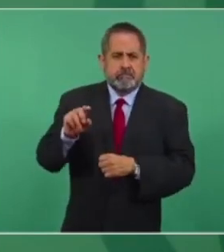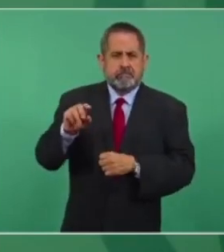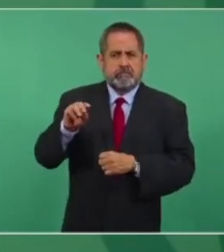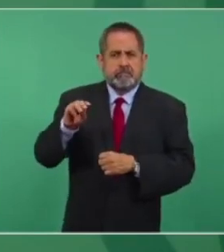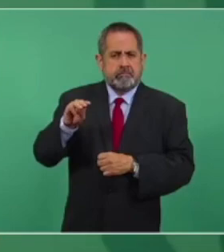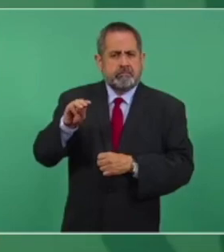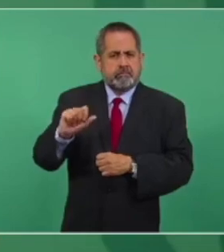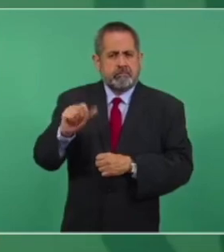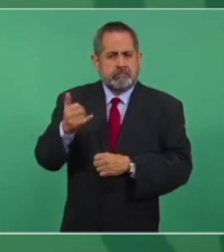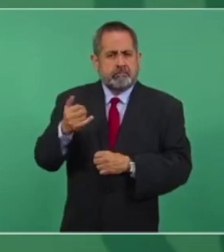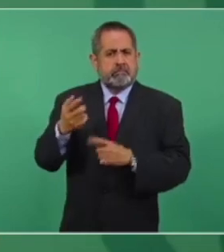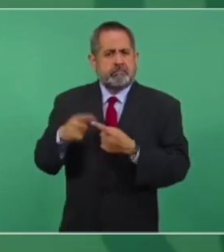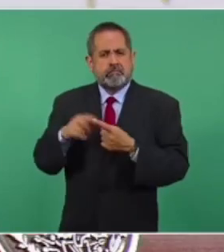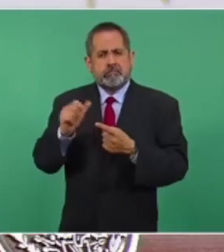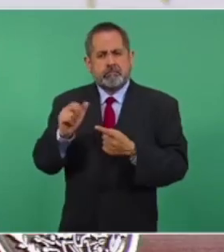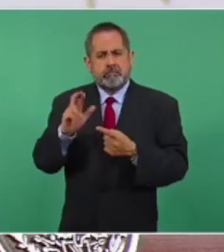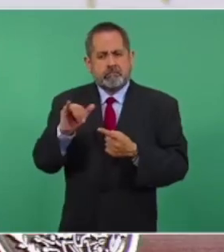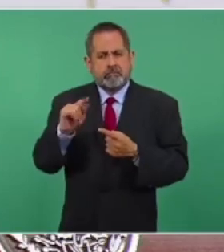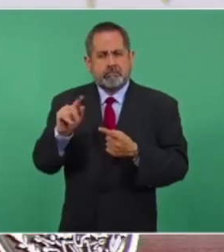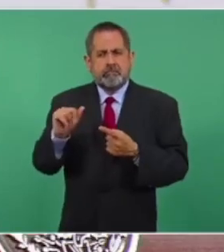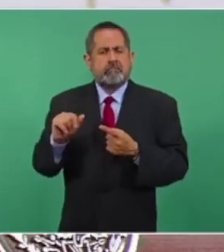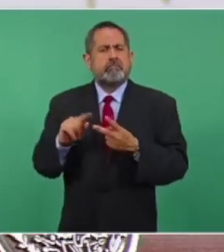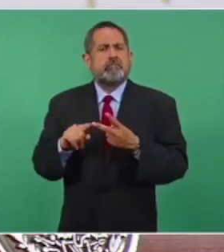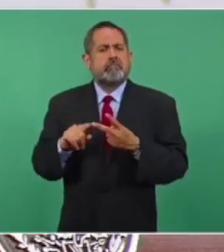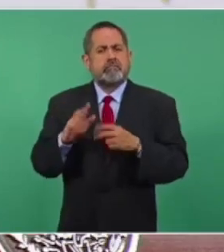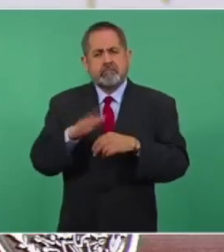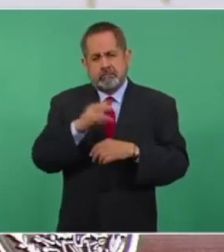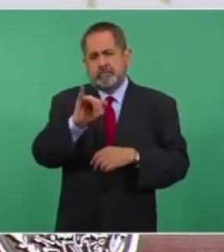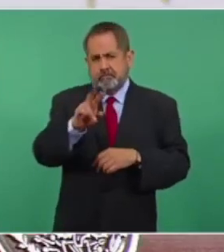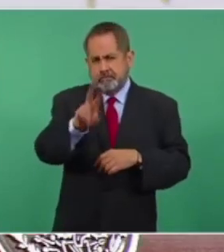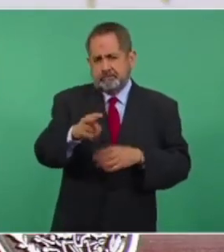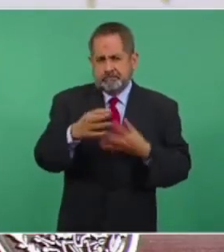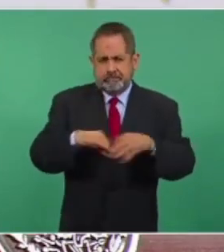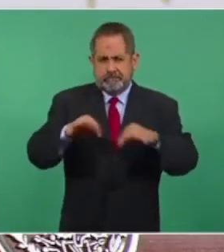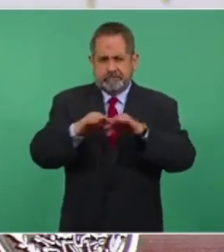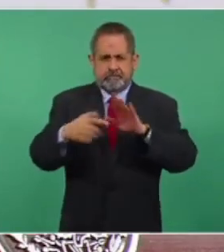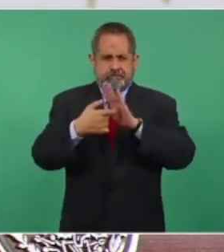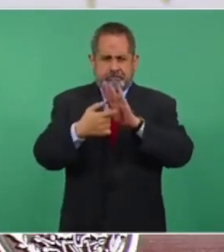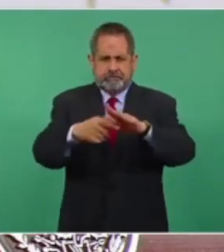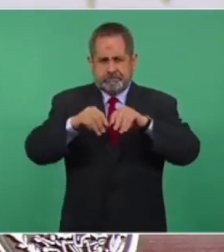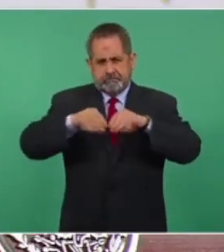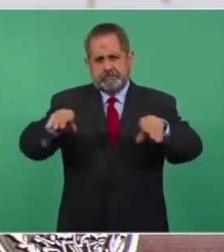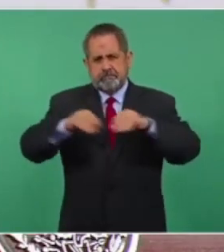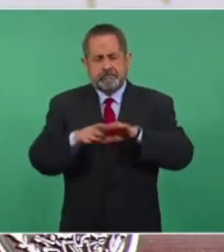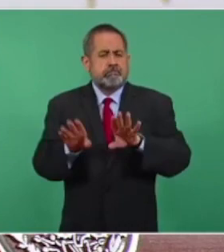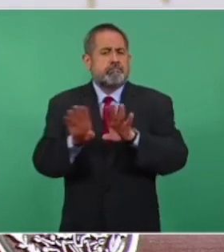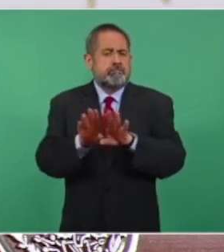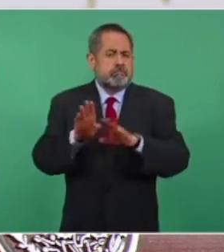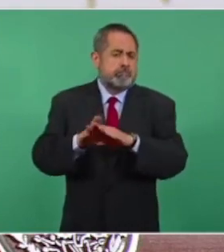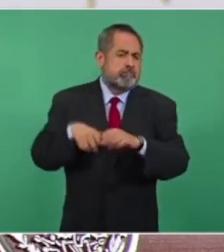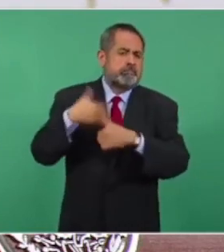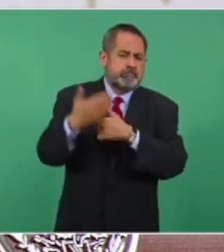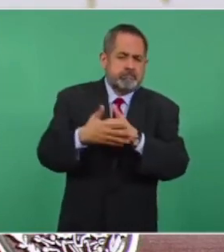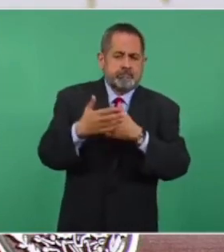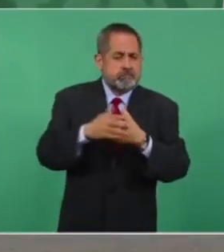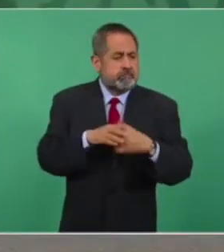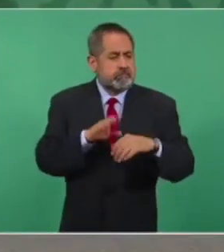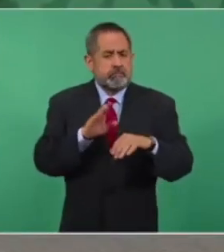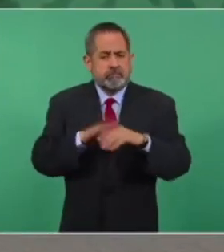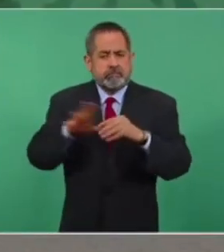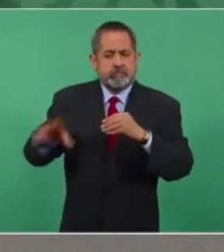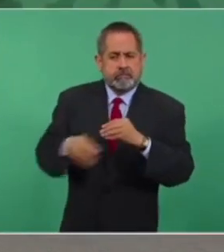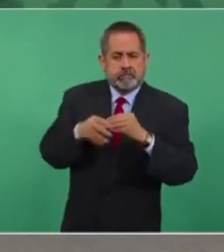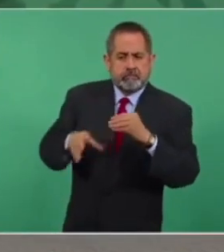a Ariadna porque sí es importante que se sepa cómo se van a ir incorporando los